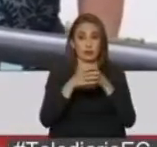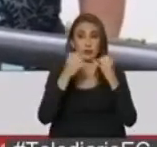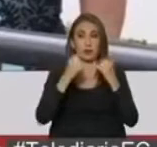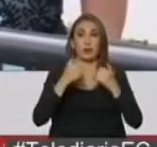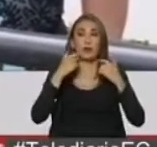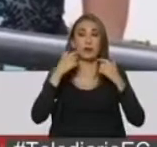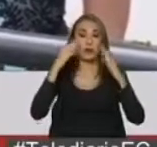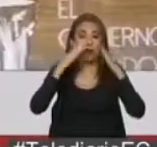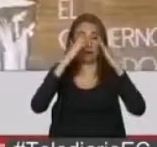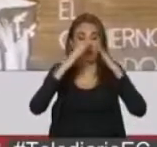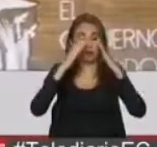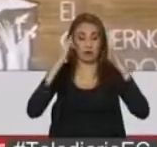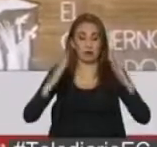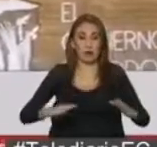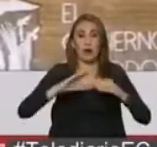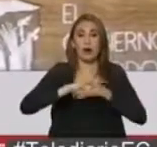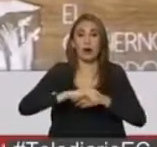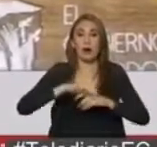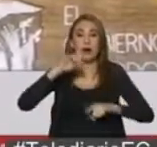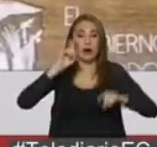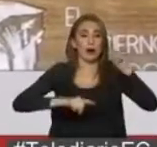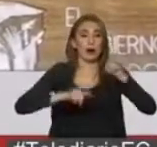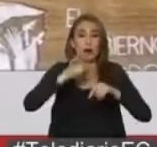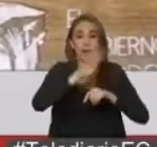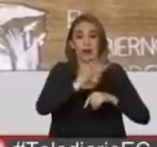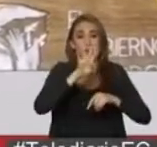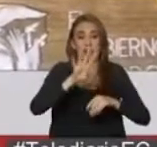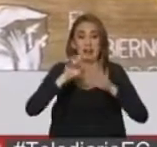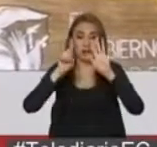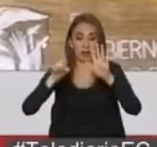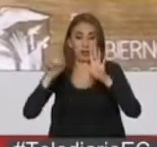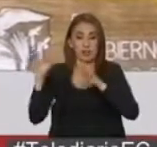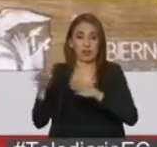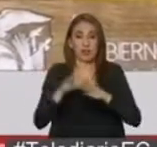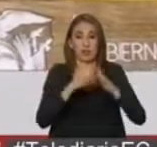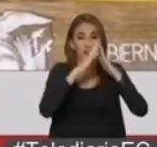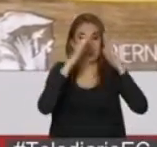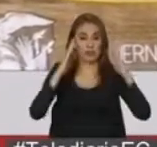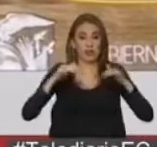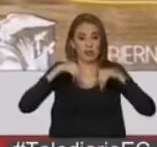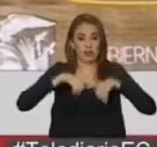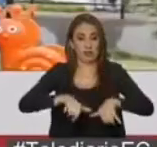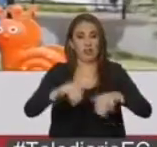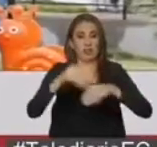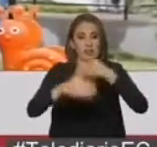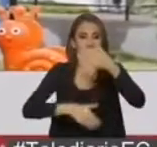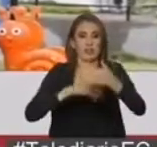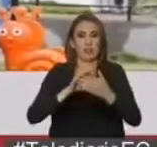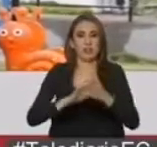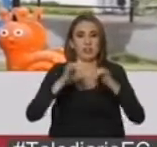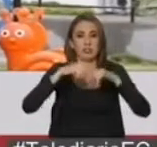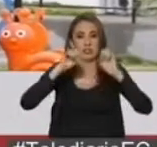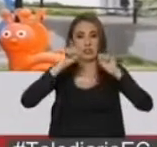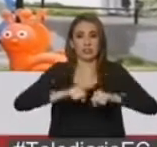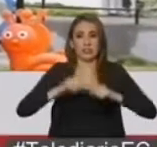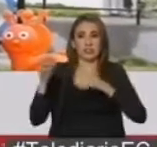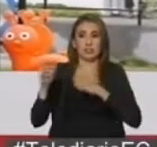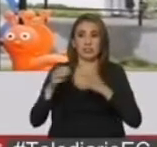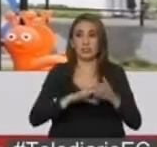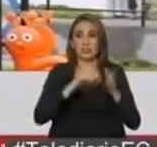donde entregó formalmente 446 viviendas que forman parte de tres proyectos habitacionales de la misión Casa para